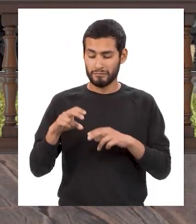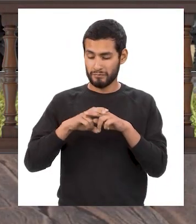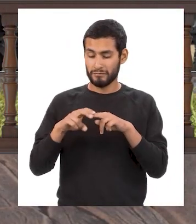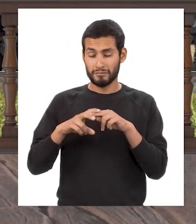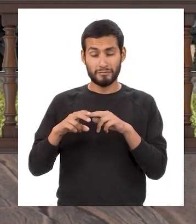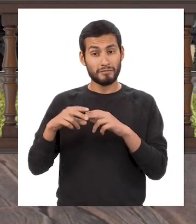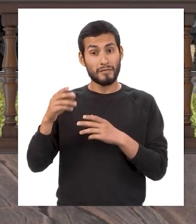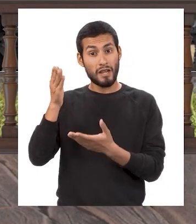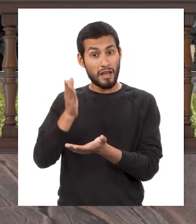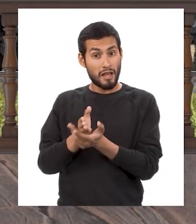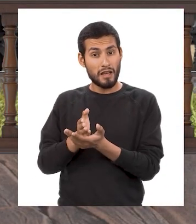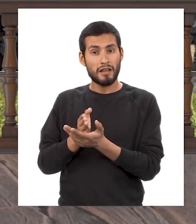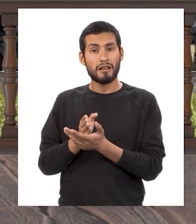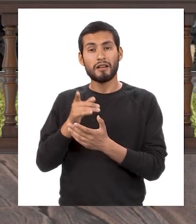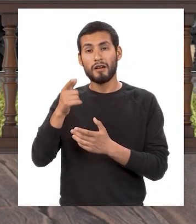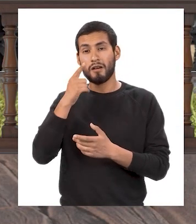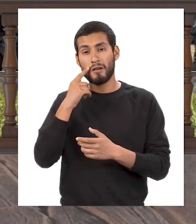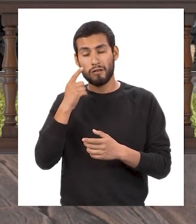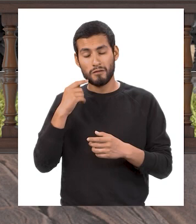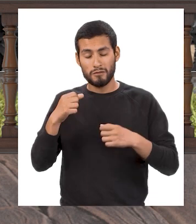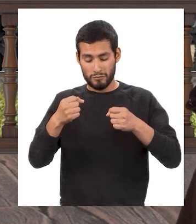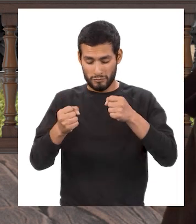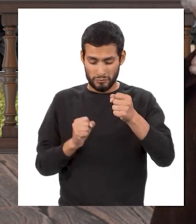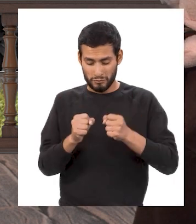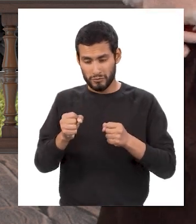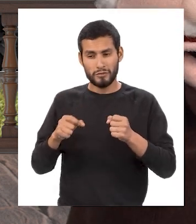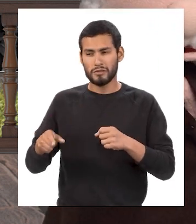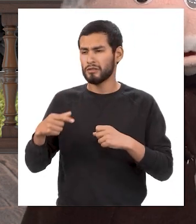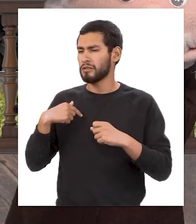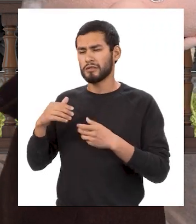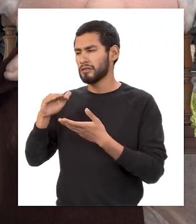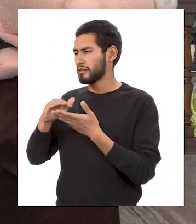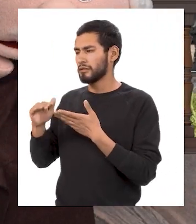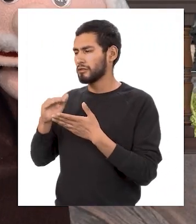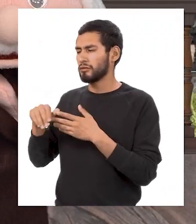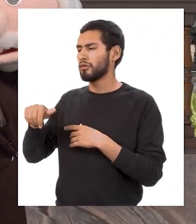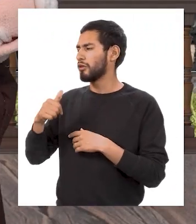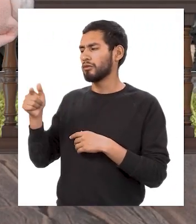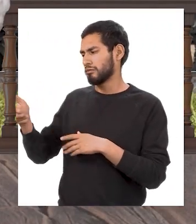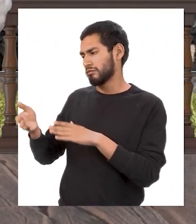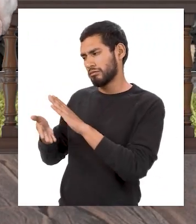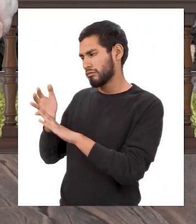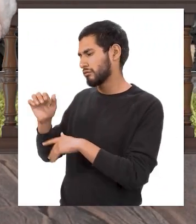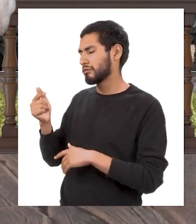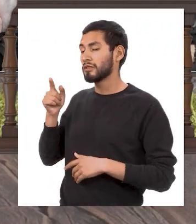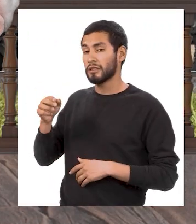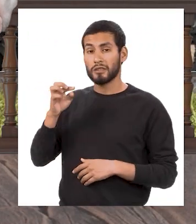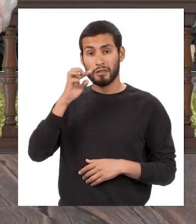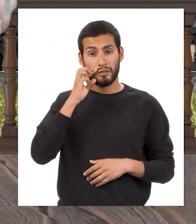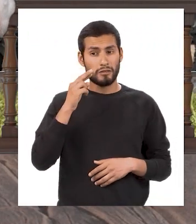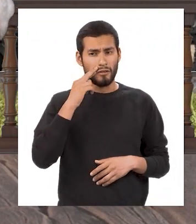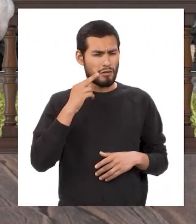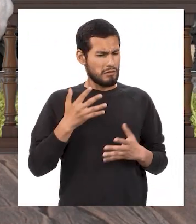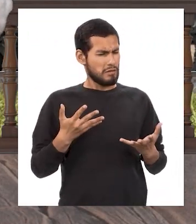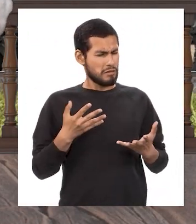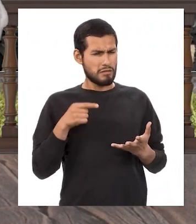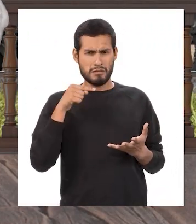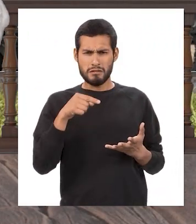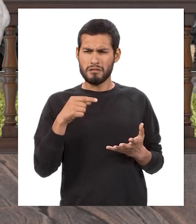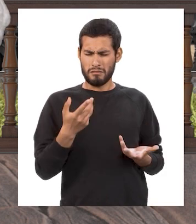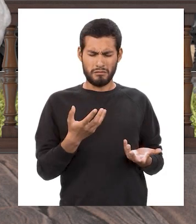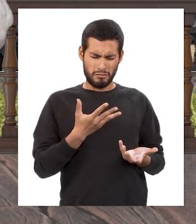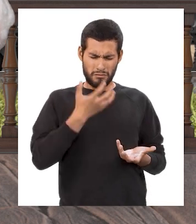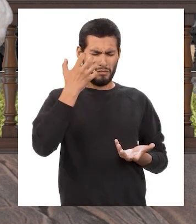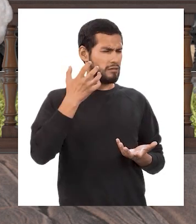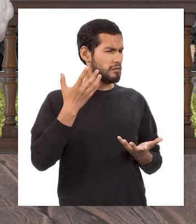Cuando el tren se detuvo, bajó el maquinista a informar que tendrían que seguir de otro modo. Passepartout no pudo ocultar